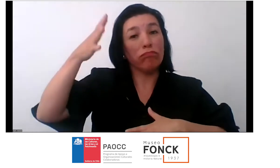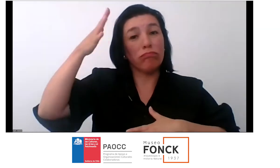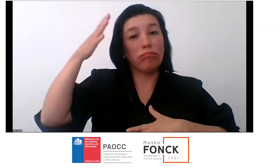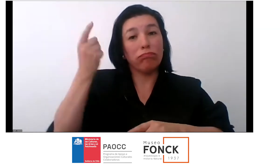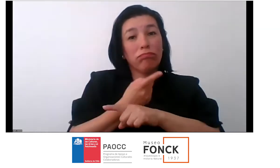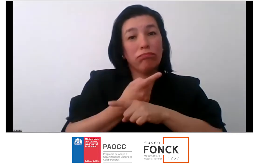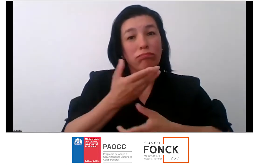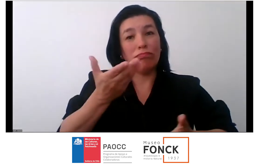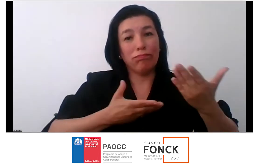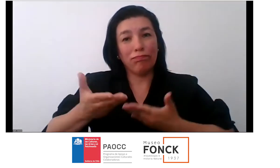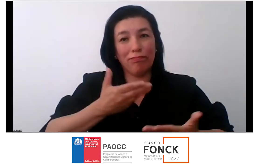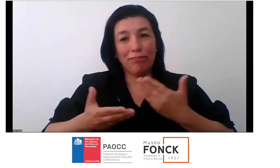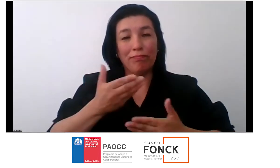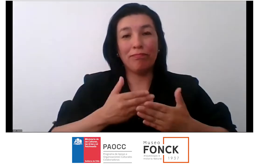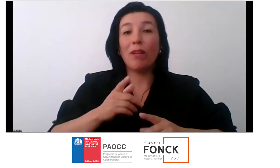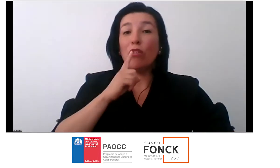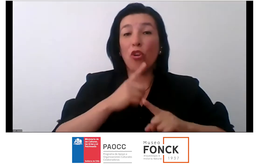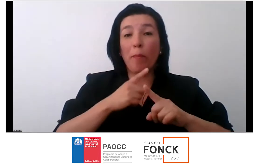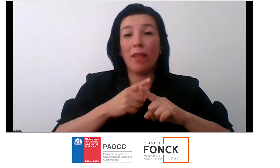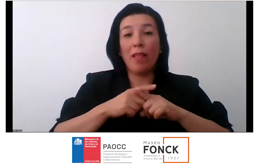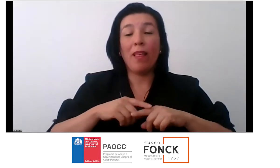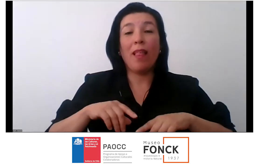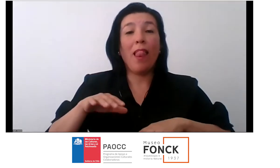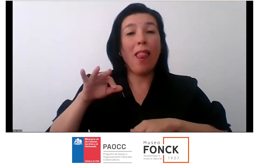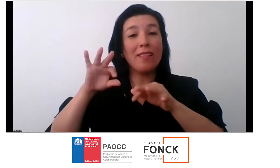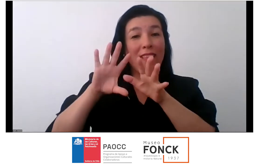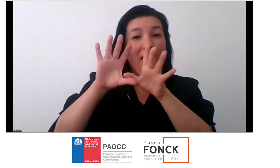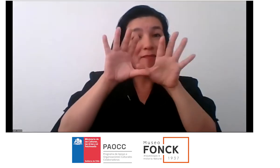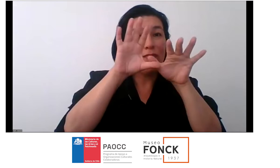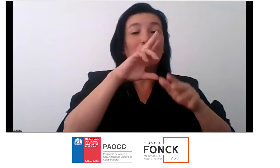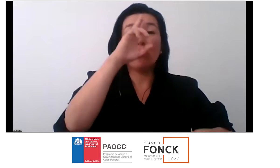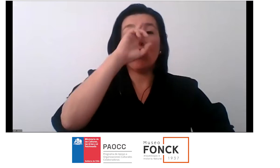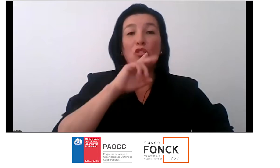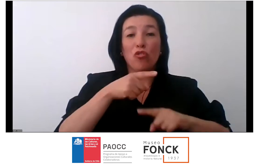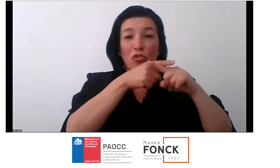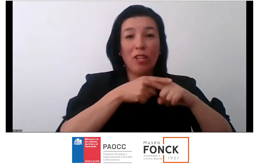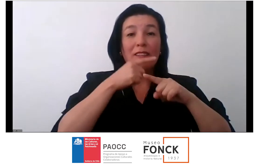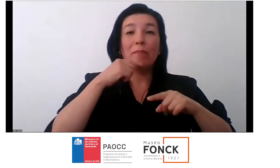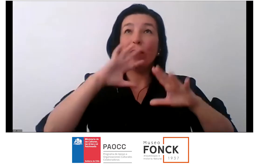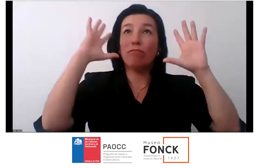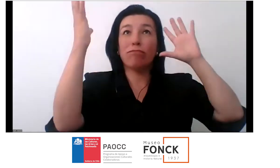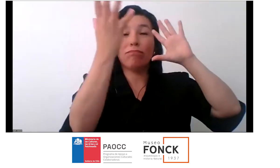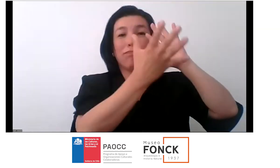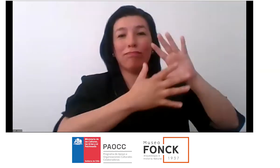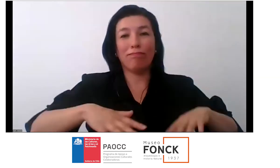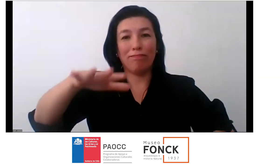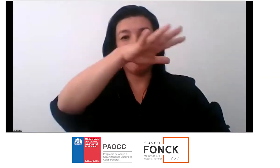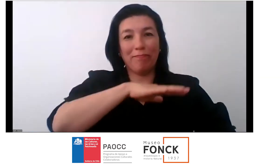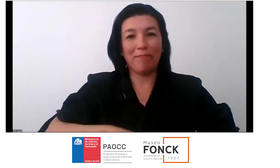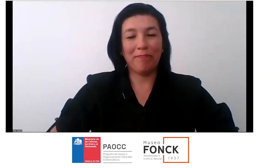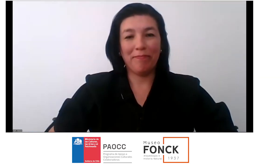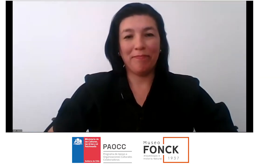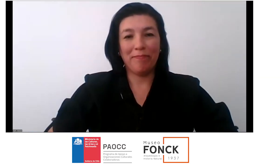conversatorio, que lleva por nombre Las aves, su rol social y en el ecosistema.